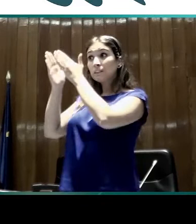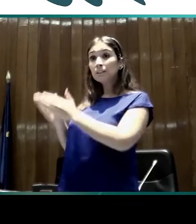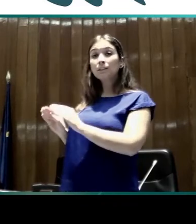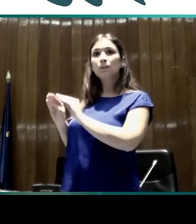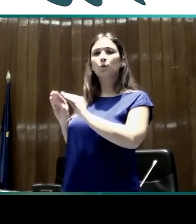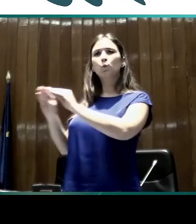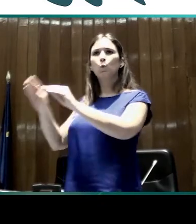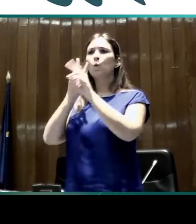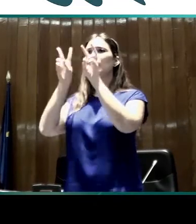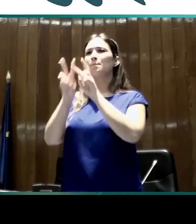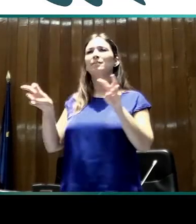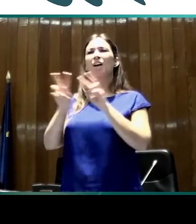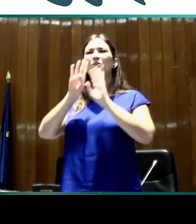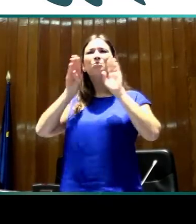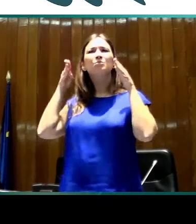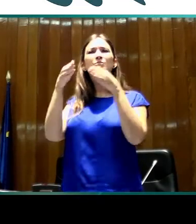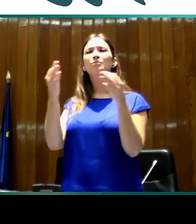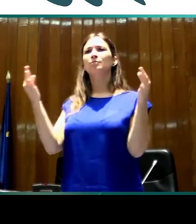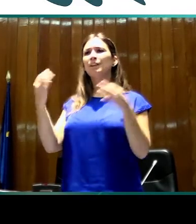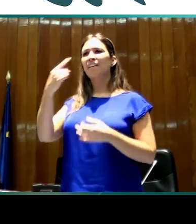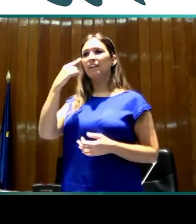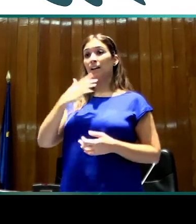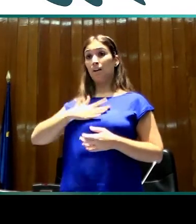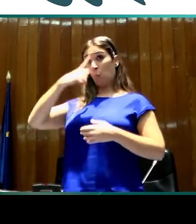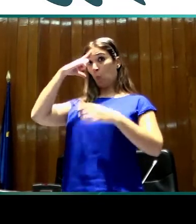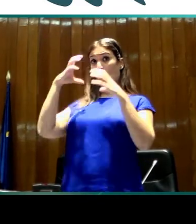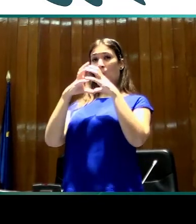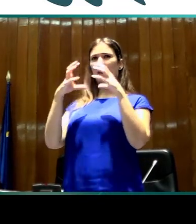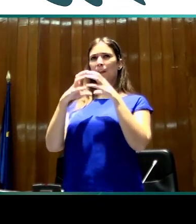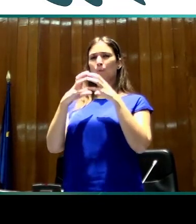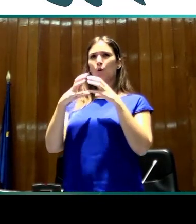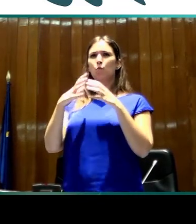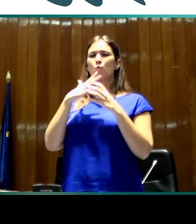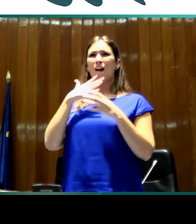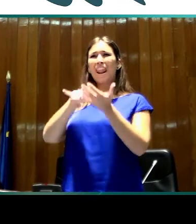Su investigación se centra en cómo nuestro cerebro procesa el lenguaje,